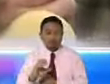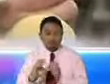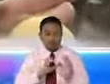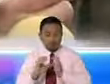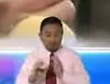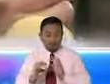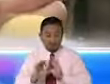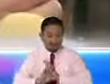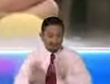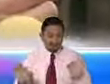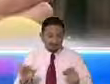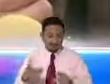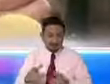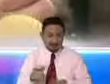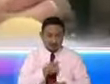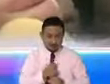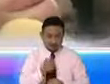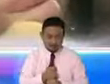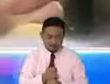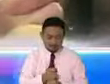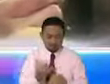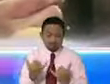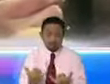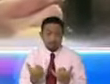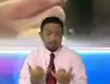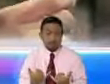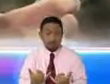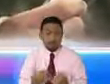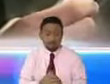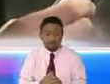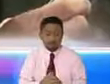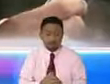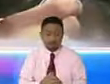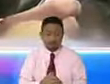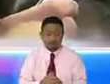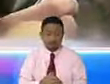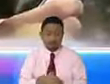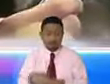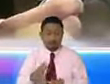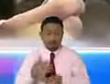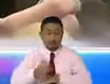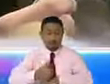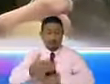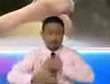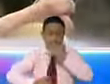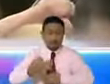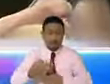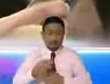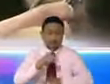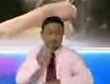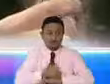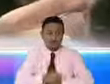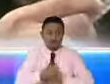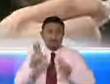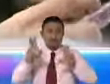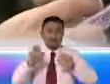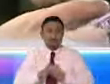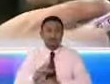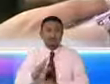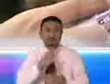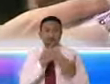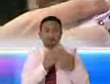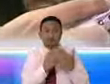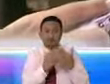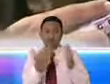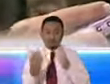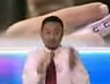alguna. En este momento, lo que ha establecido el juez con relación a la prisión preventiva